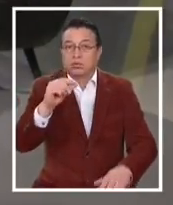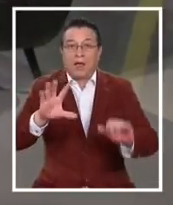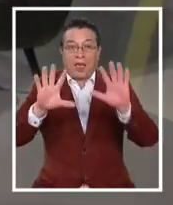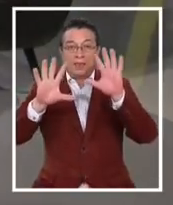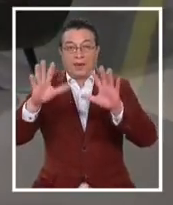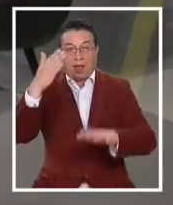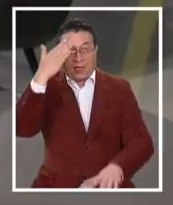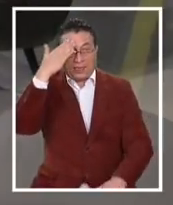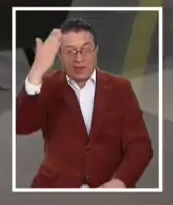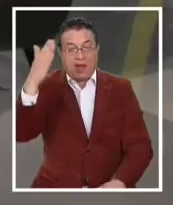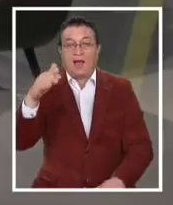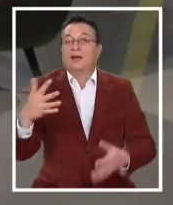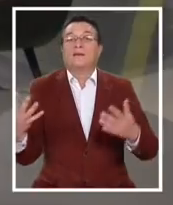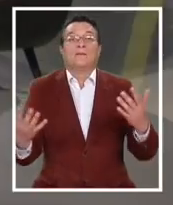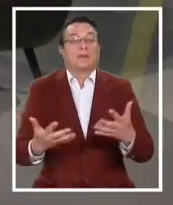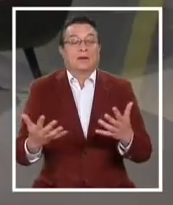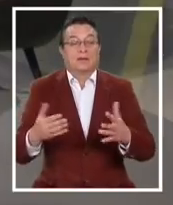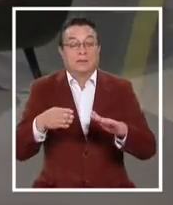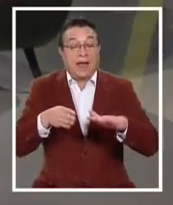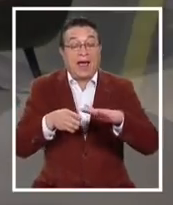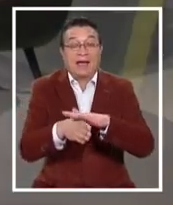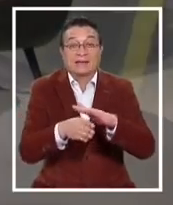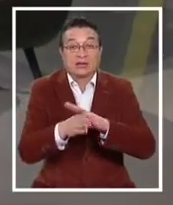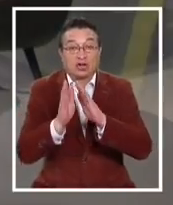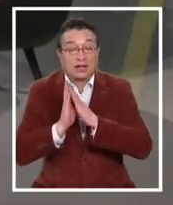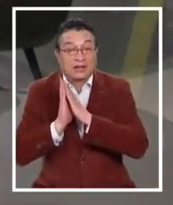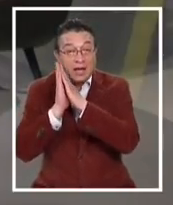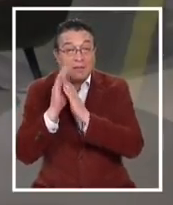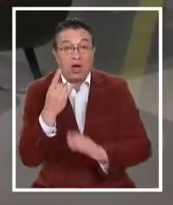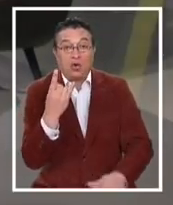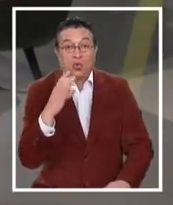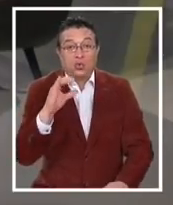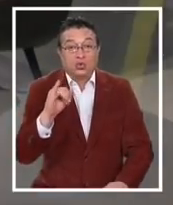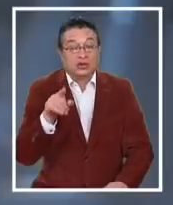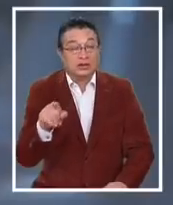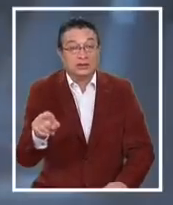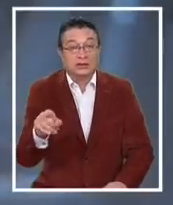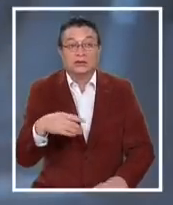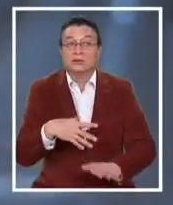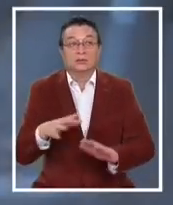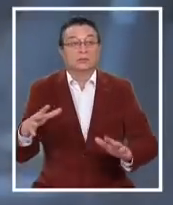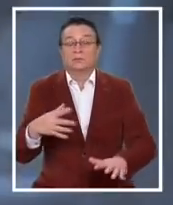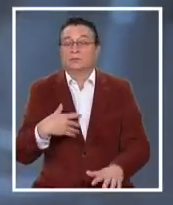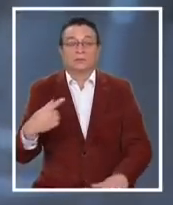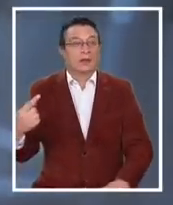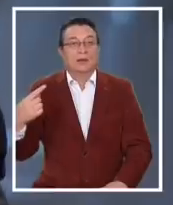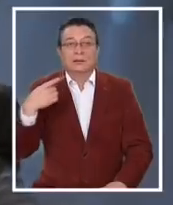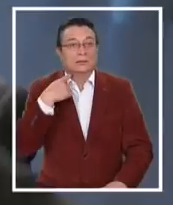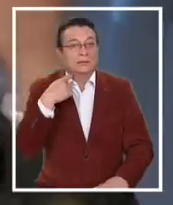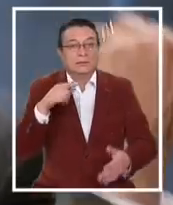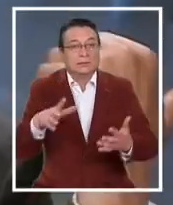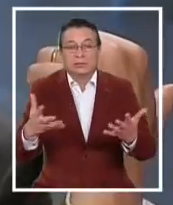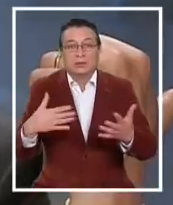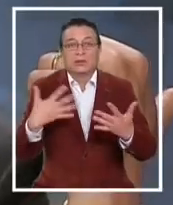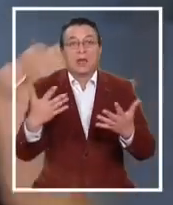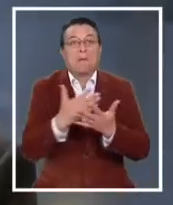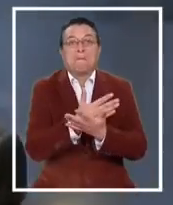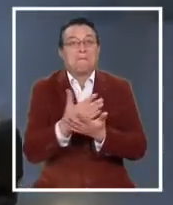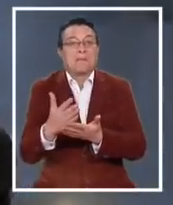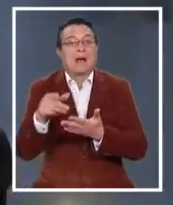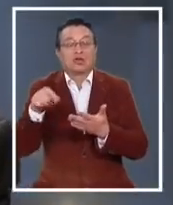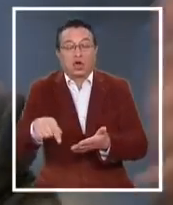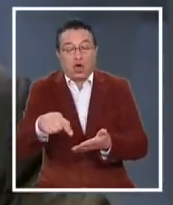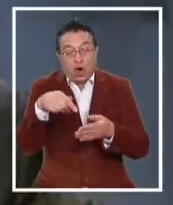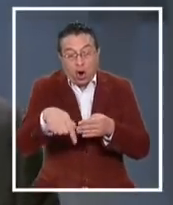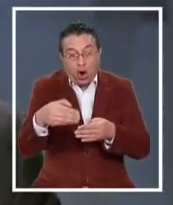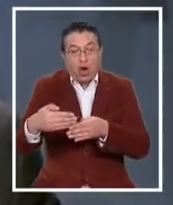días, en términos de acceso a camas de cuidado intensivo, lo vamos a pagar de todas maneras porque fue lo que sucedió de